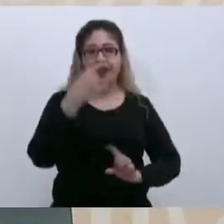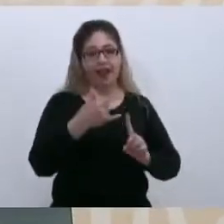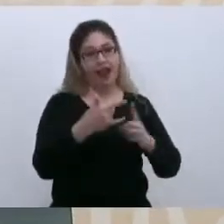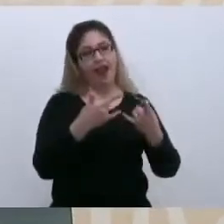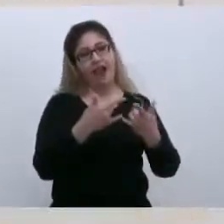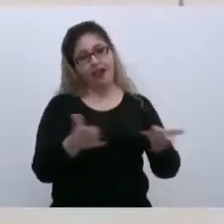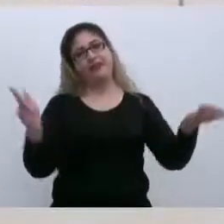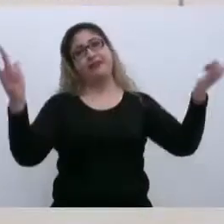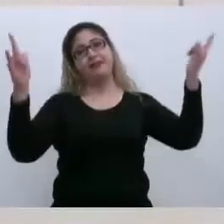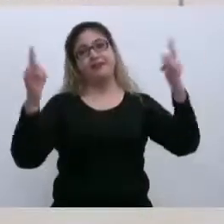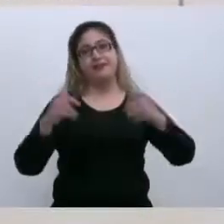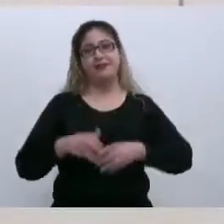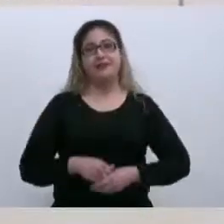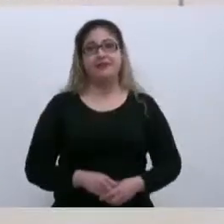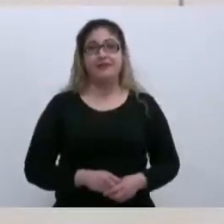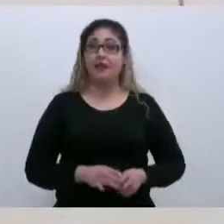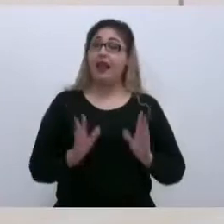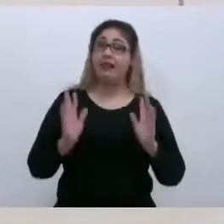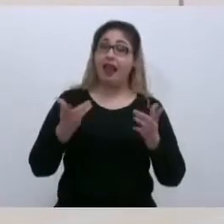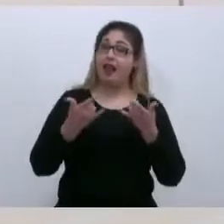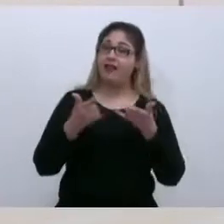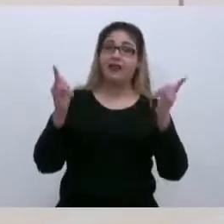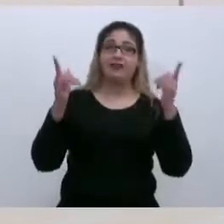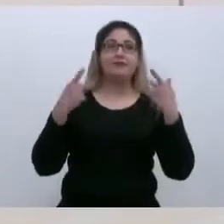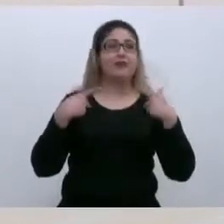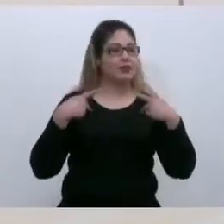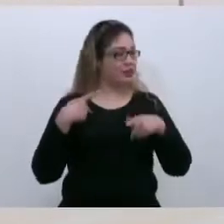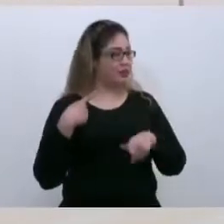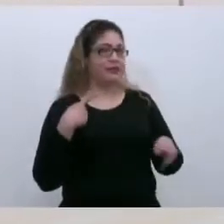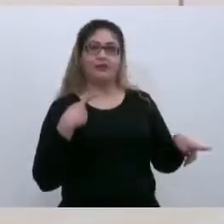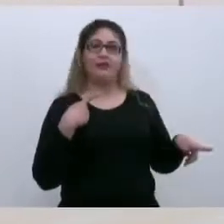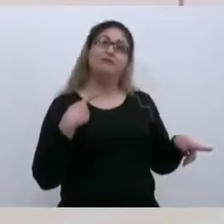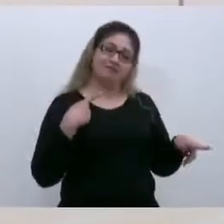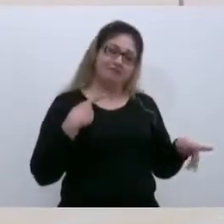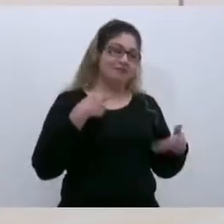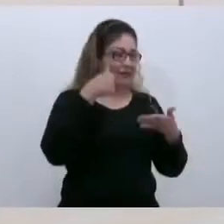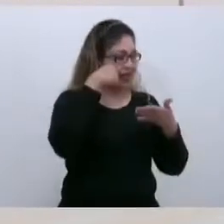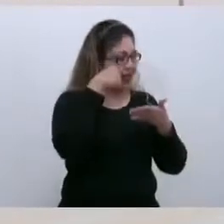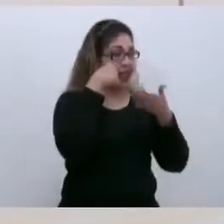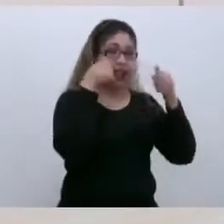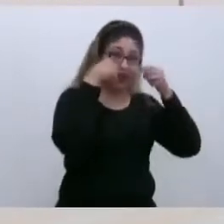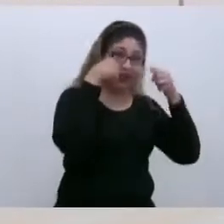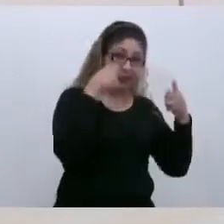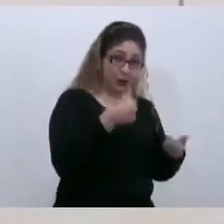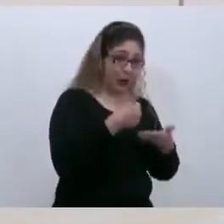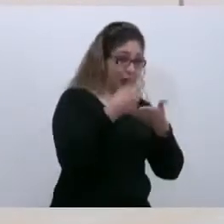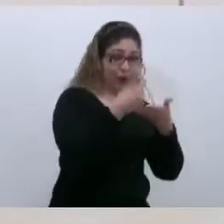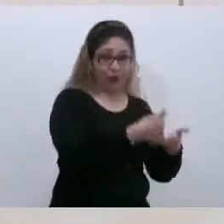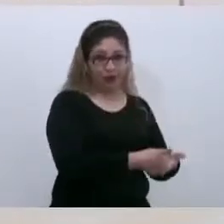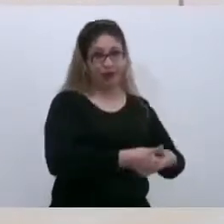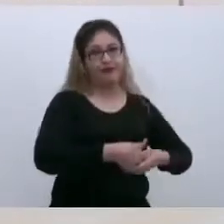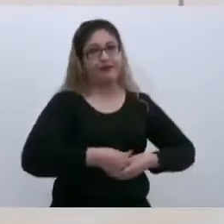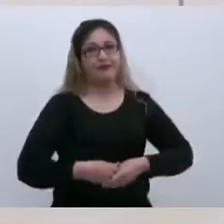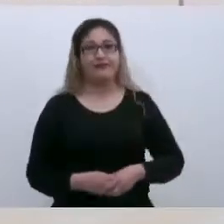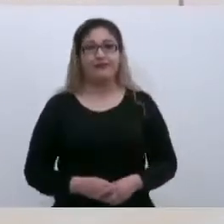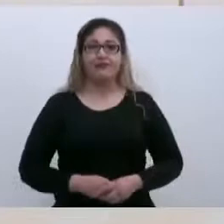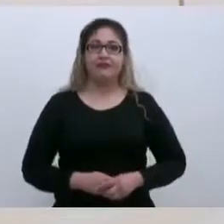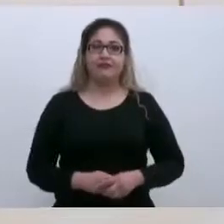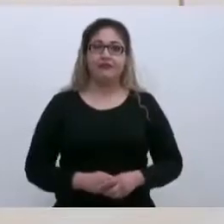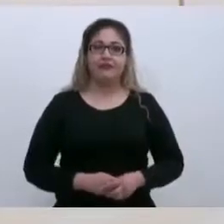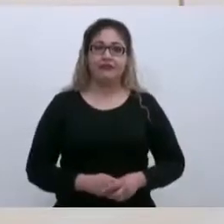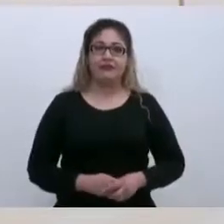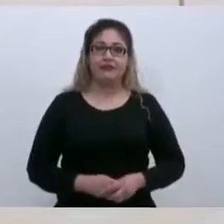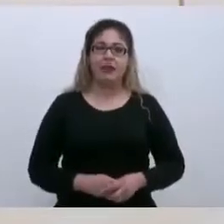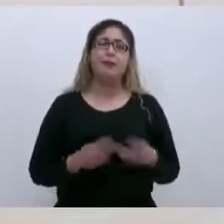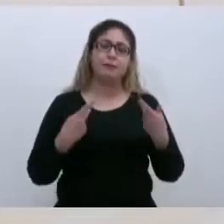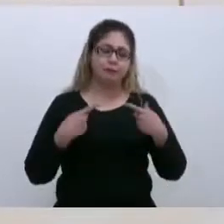dejar inaugurado. También quiero decirle a la gente de Durango que se está avanzando en el